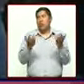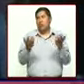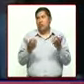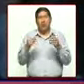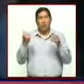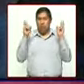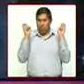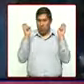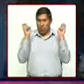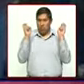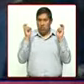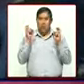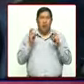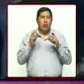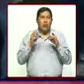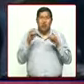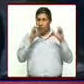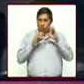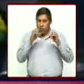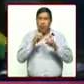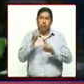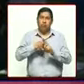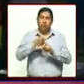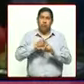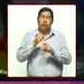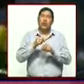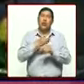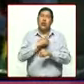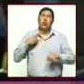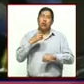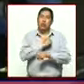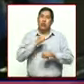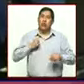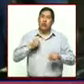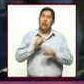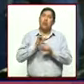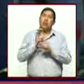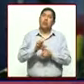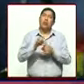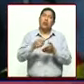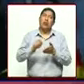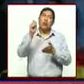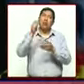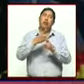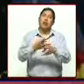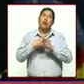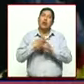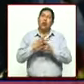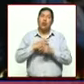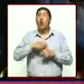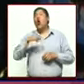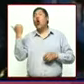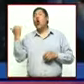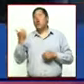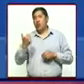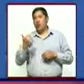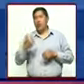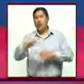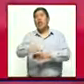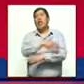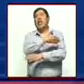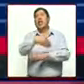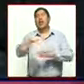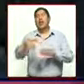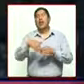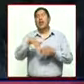otra temática, ¿no? La de obligar a los asambleístas a que aprueben los créditos internacionales. Vámonos al otro extremo, a la calle